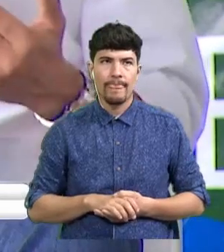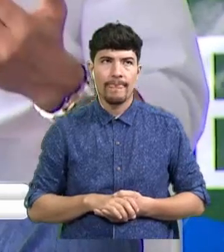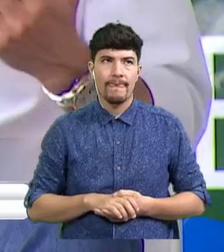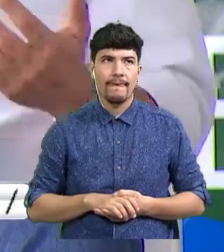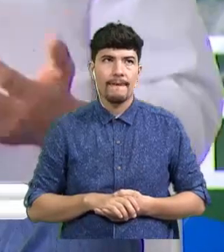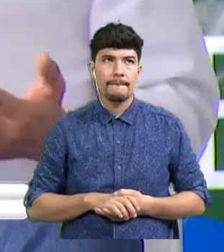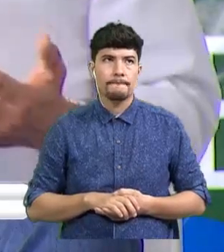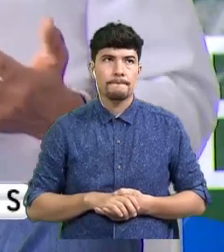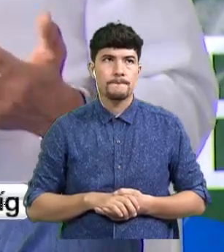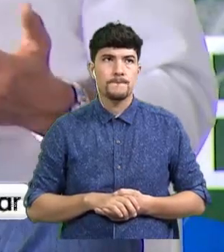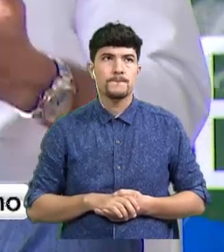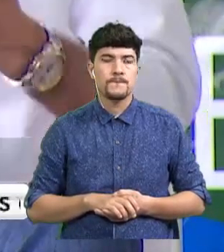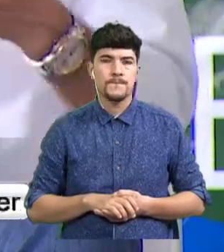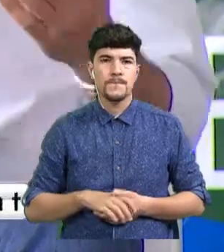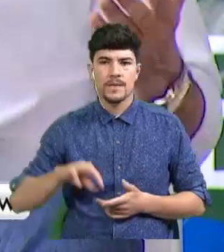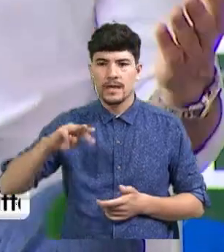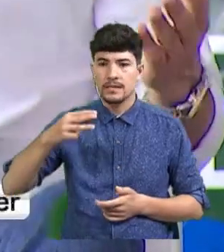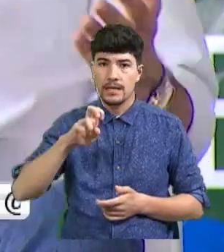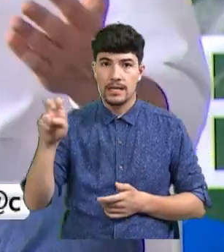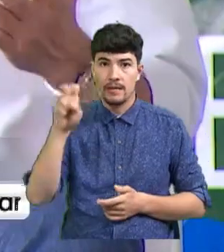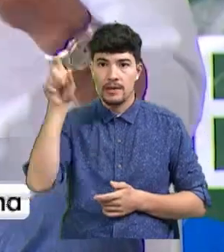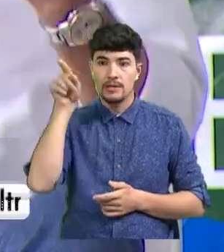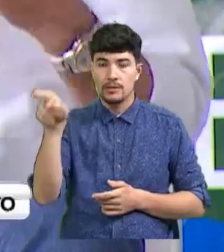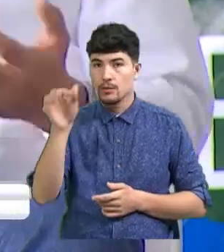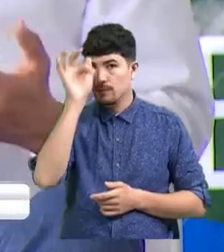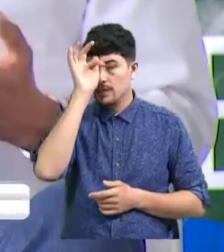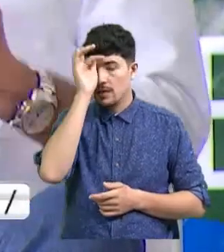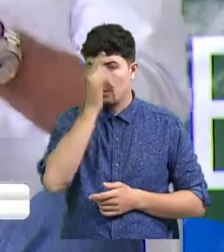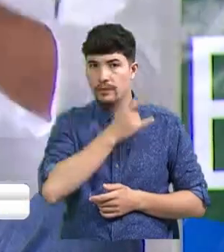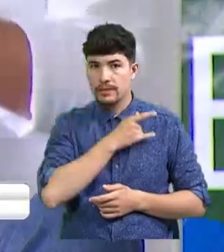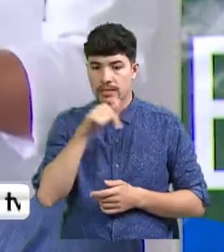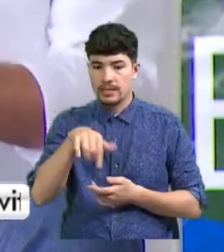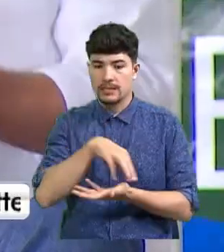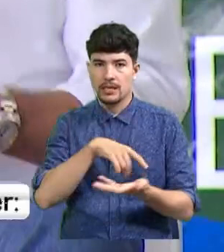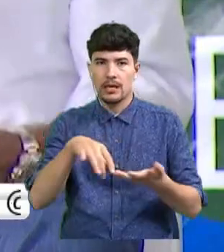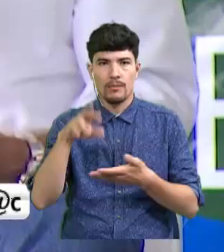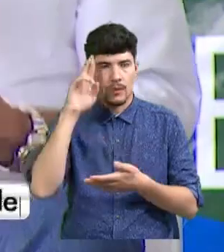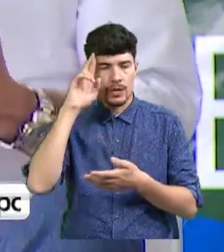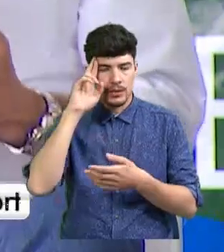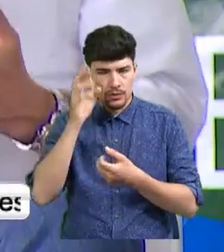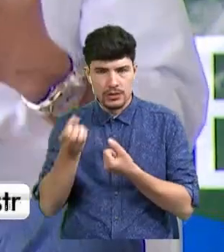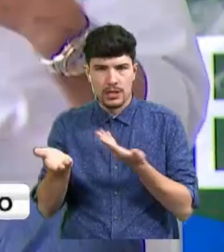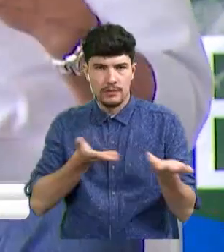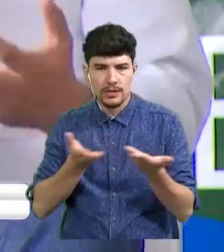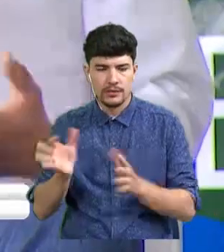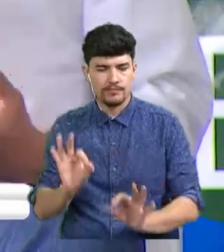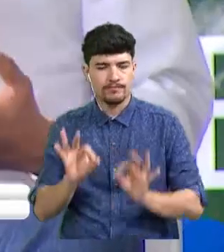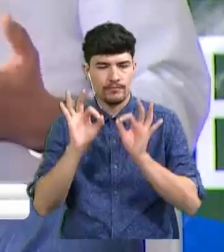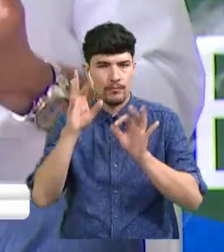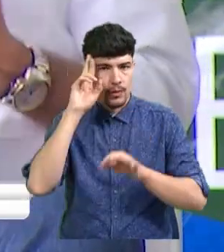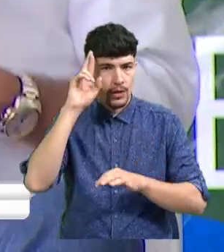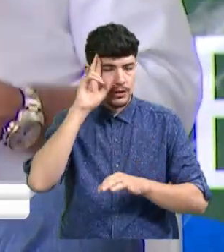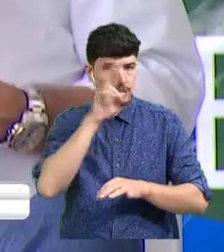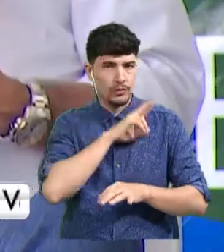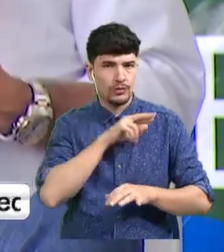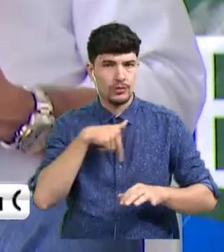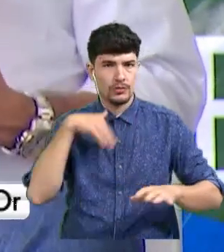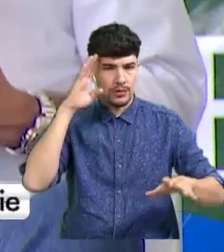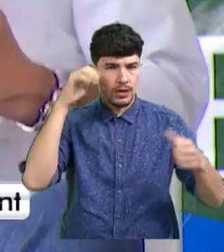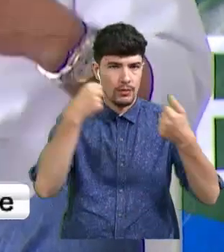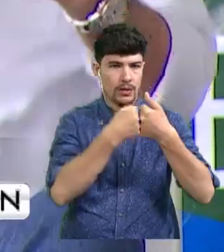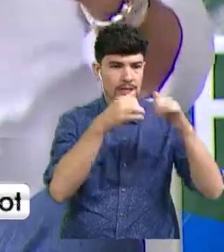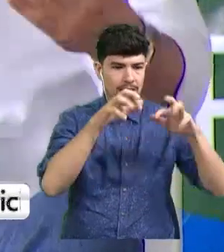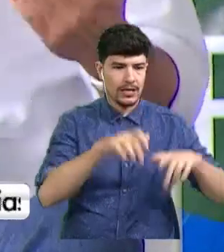alta complejidad, el tercer nivel, podamos tener una prestación coordinada. Por eso hemos venido trabajando con el secretario de Salud Departamental, el doctor